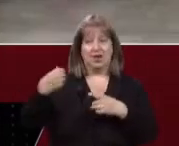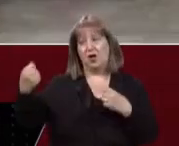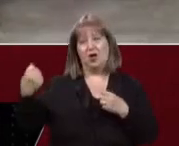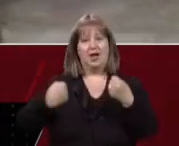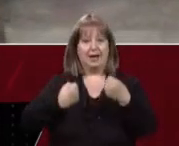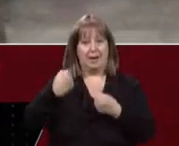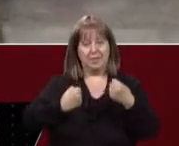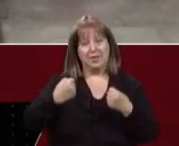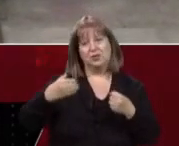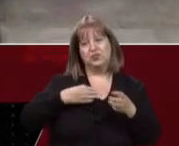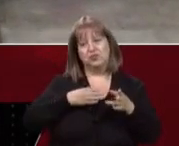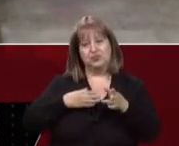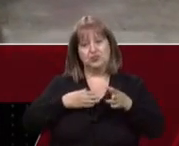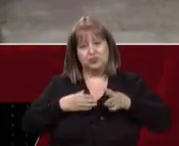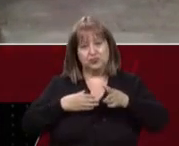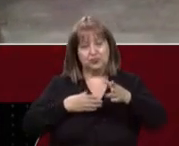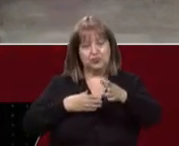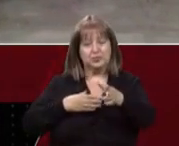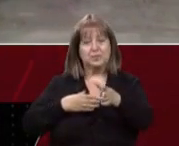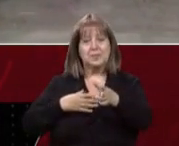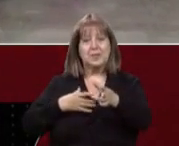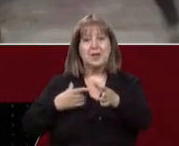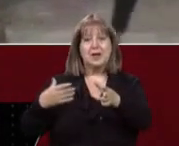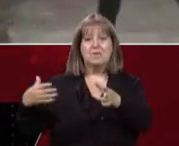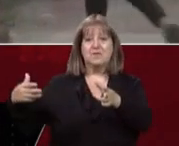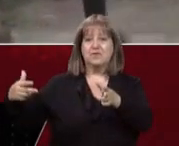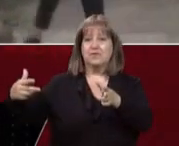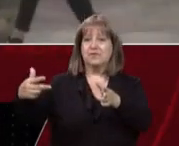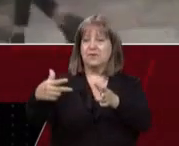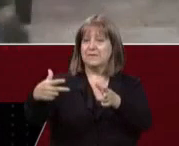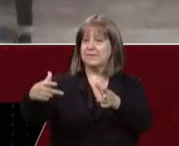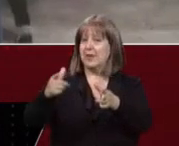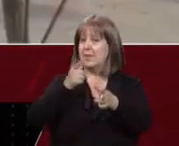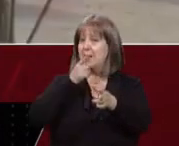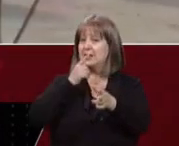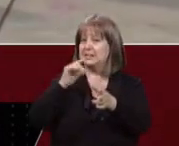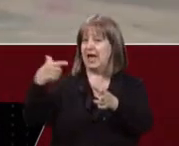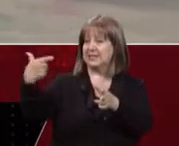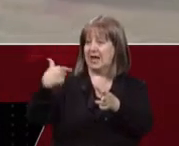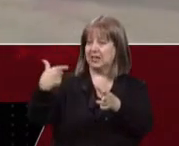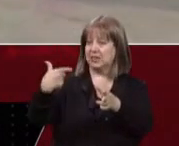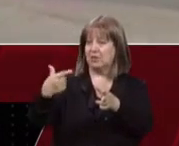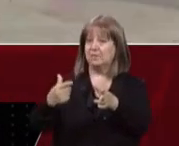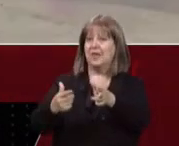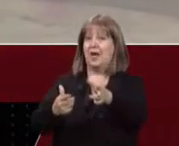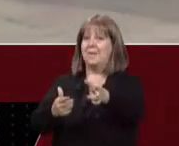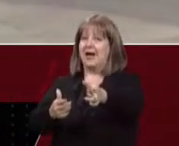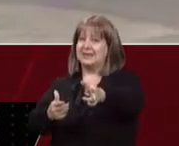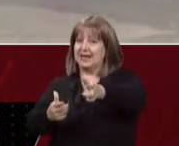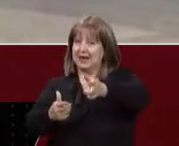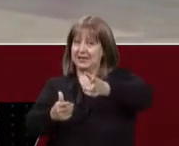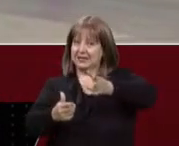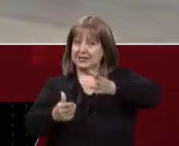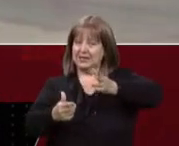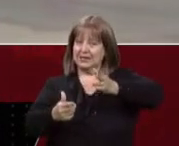camioneta que quedó en la esquina cuando se dio cuenta Jiménez de que iba a ser asaltado hizo marcha atrás y quedó